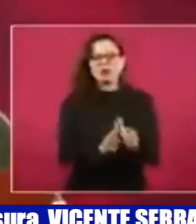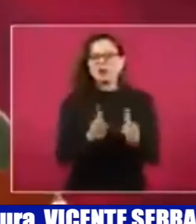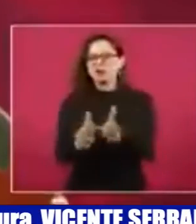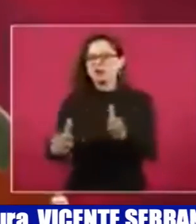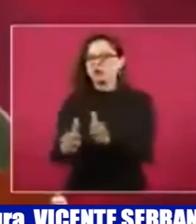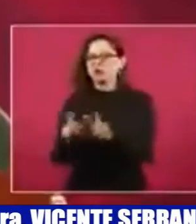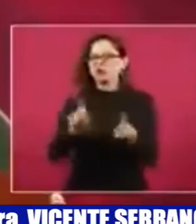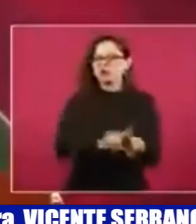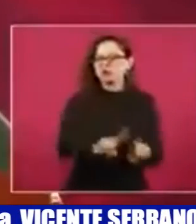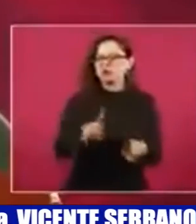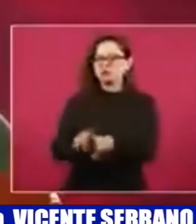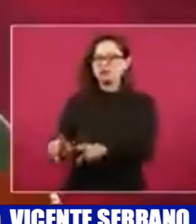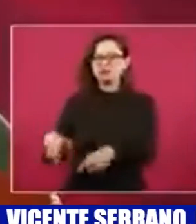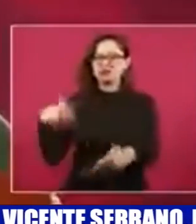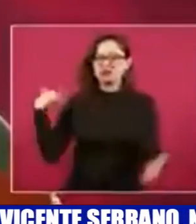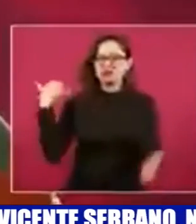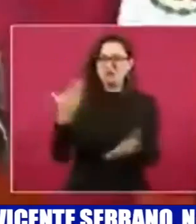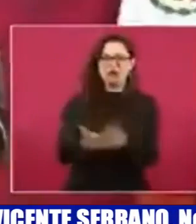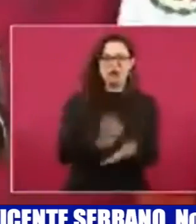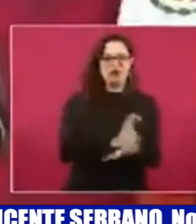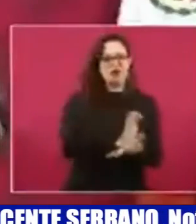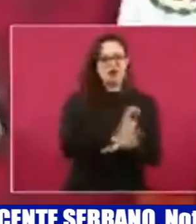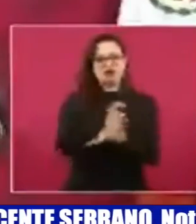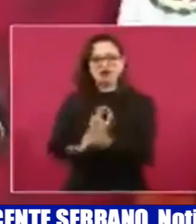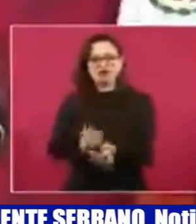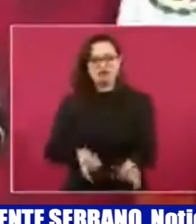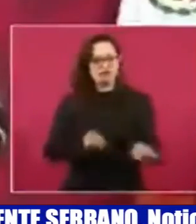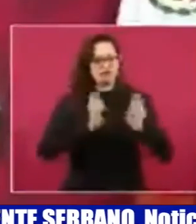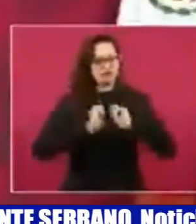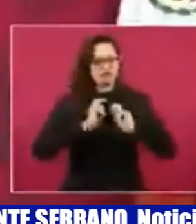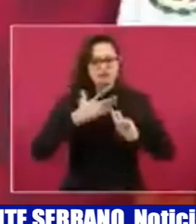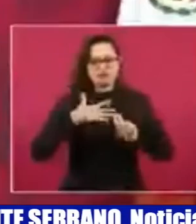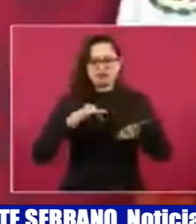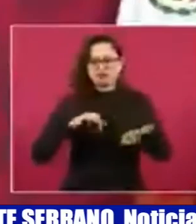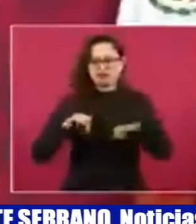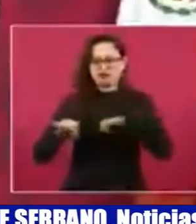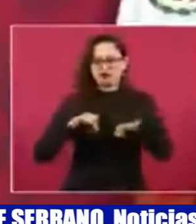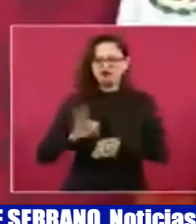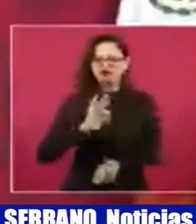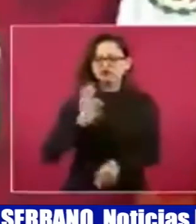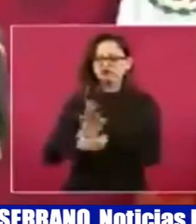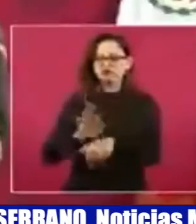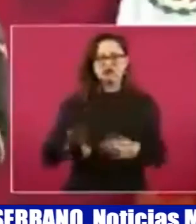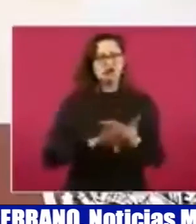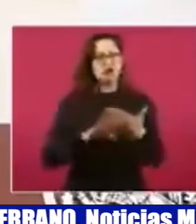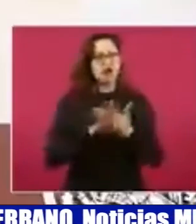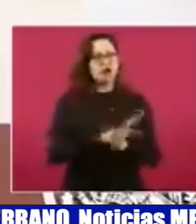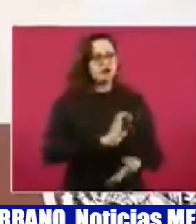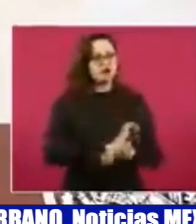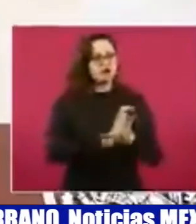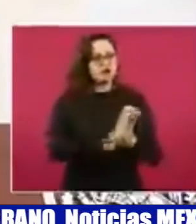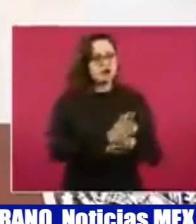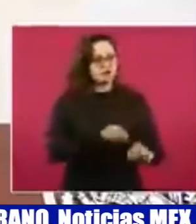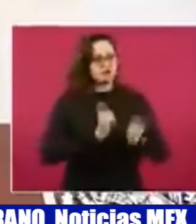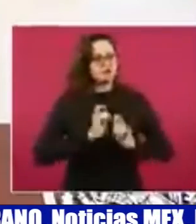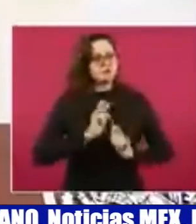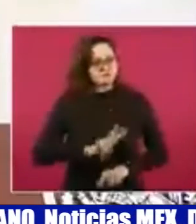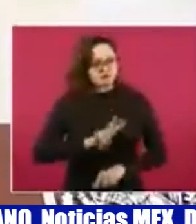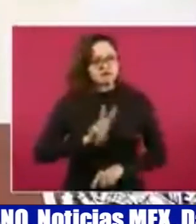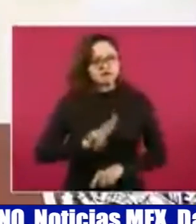históricamente discriminados. Entonces, señor presidente, pues agradecerle por esta designación y tenga la certeza que